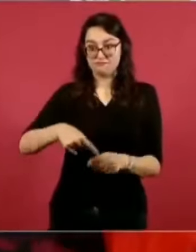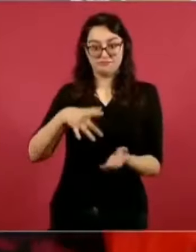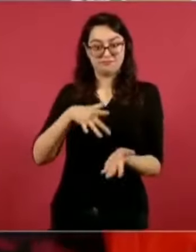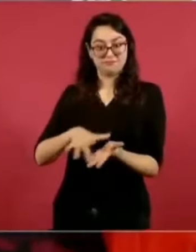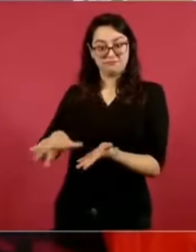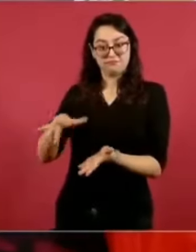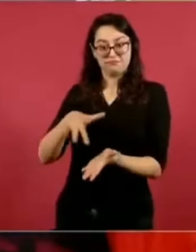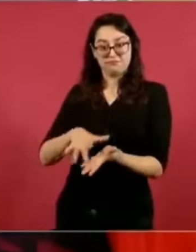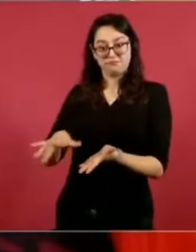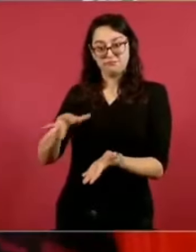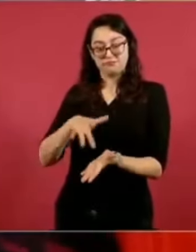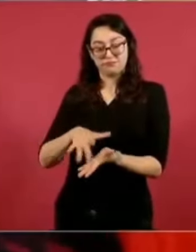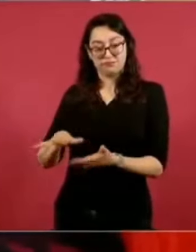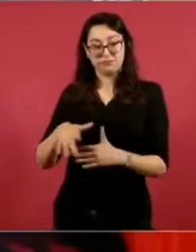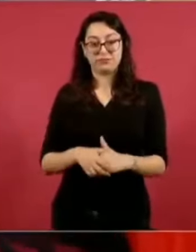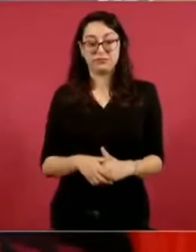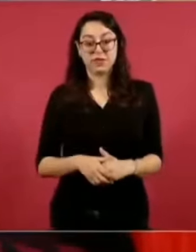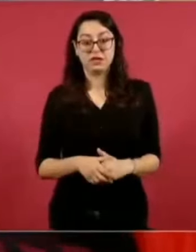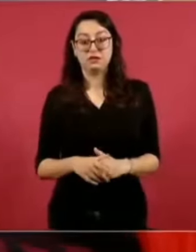una ventaja